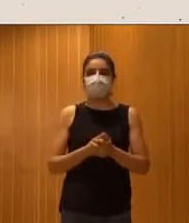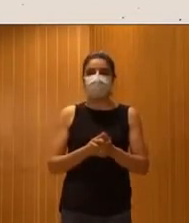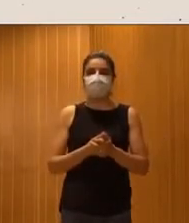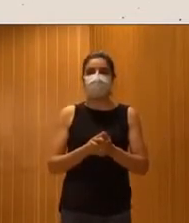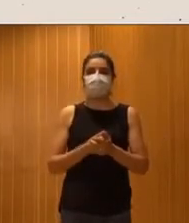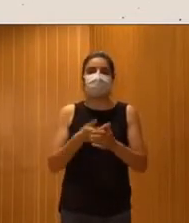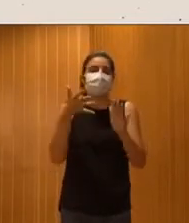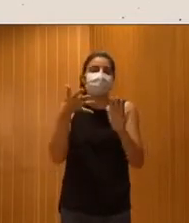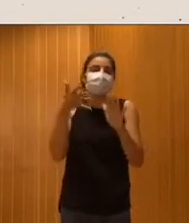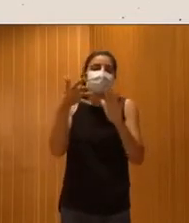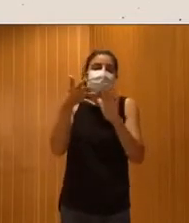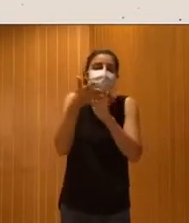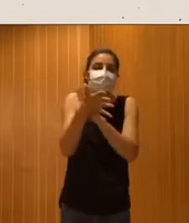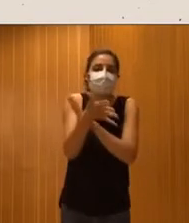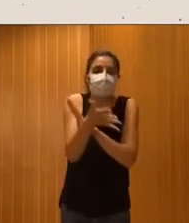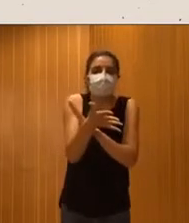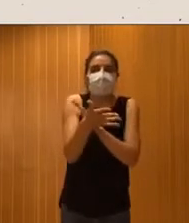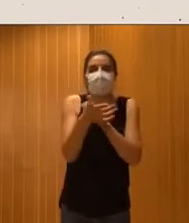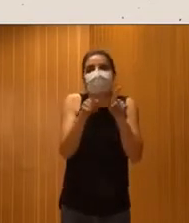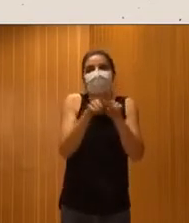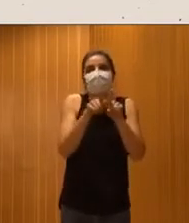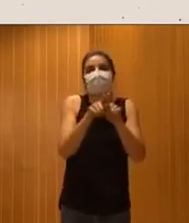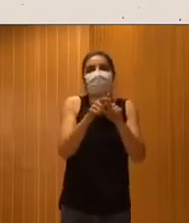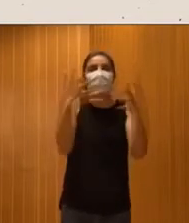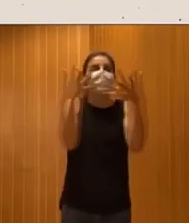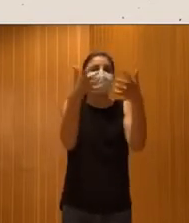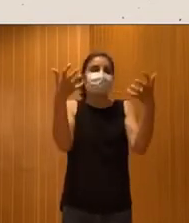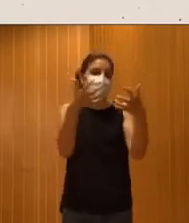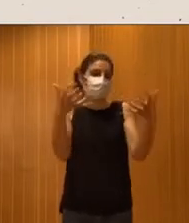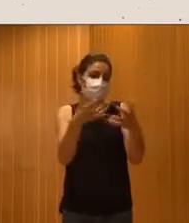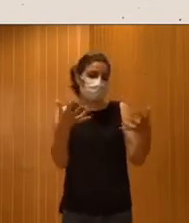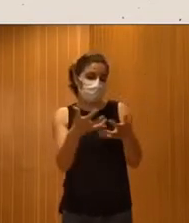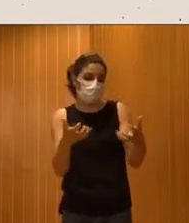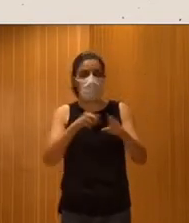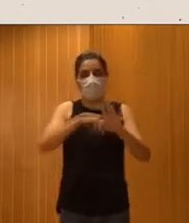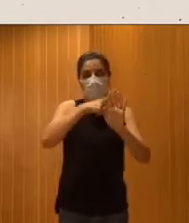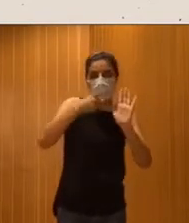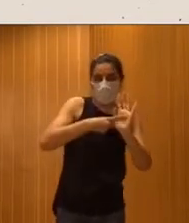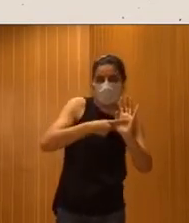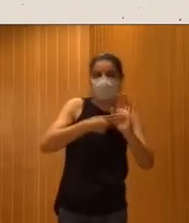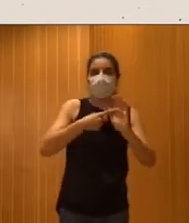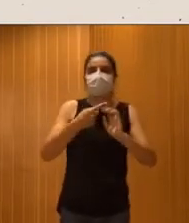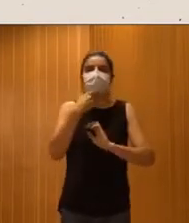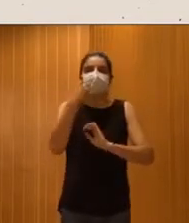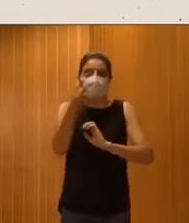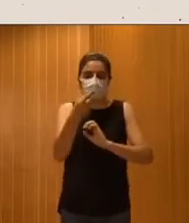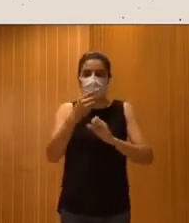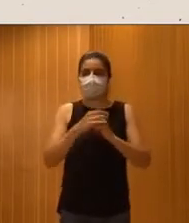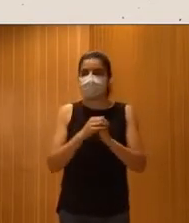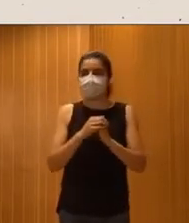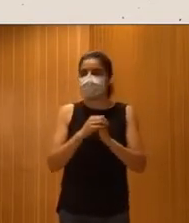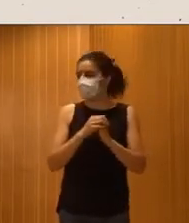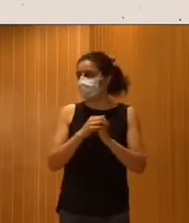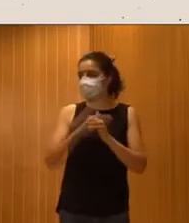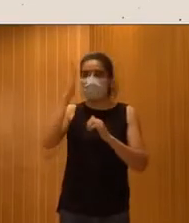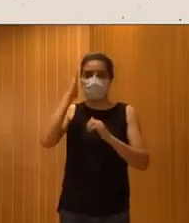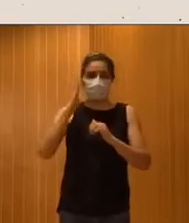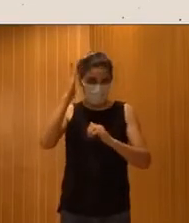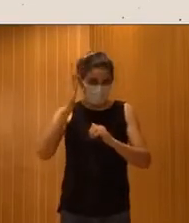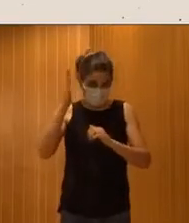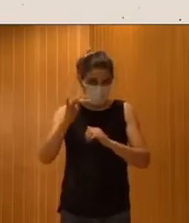La definición que más circula en textos legales, por ejemplo el decreto foral de Navarra